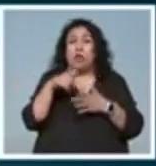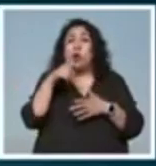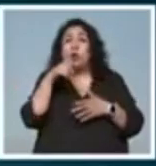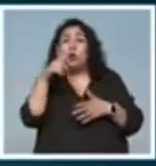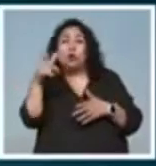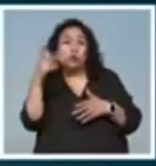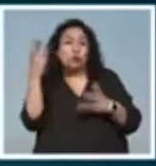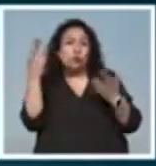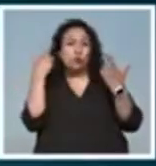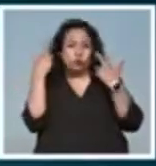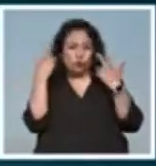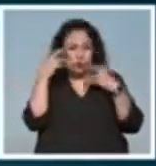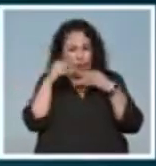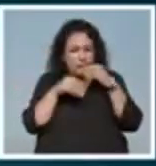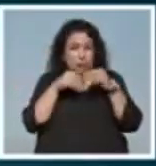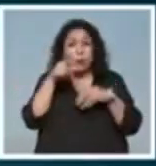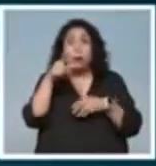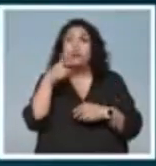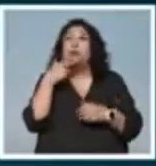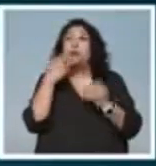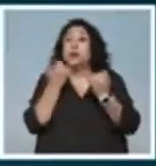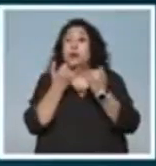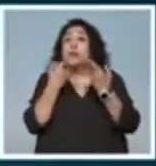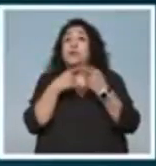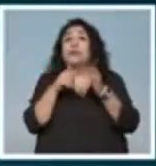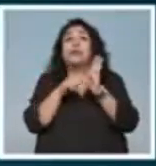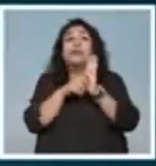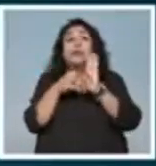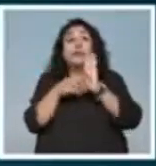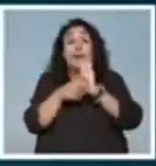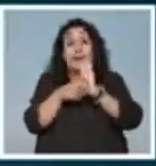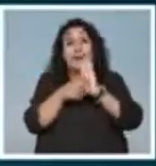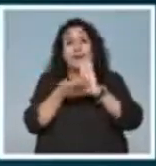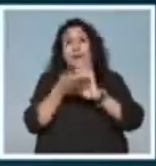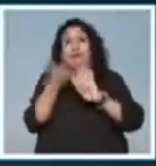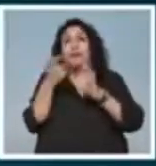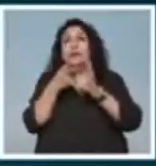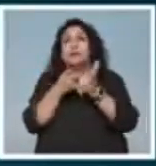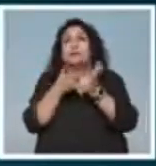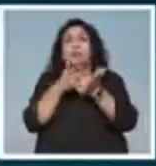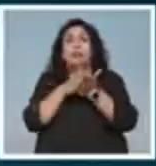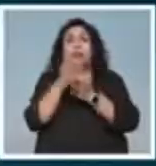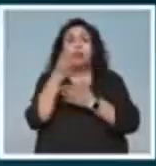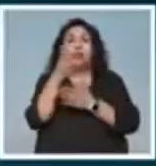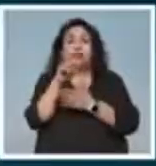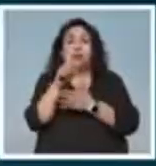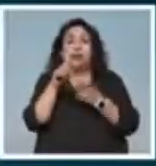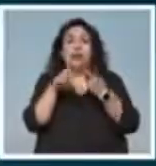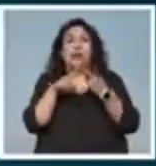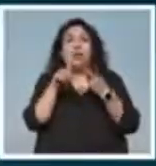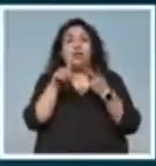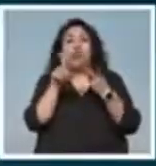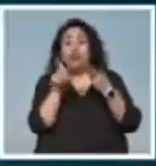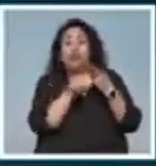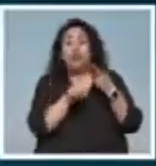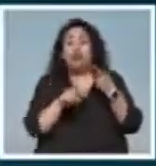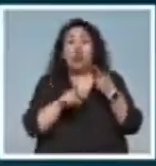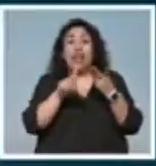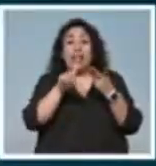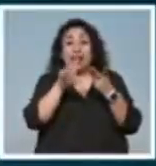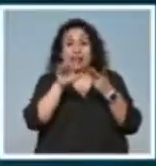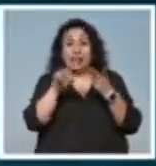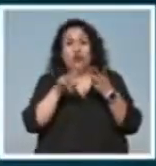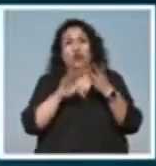sonido. Utiliza también diferentes técnicas de manufactura como la impresión 3D y el corte láser, así como